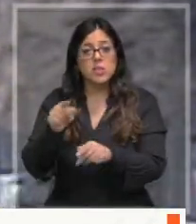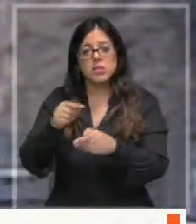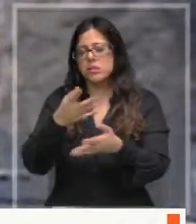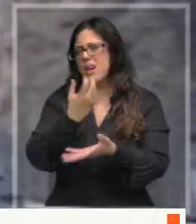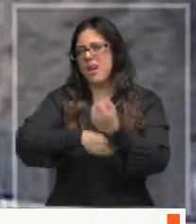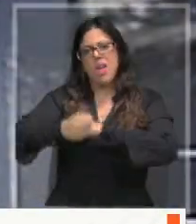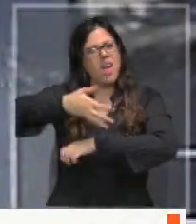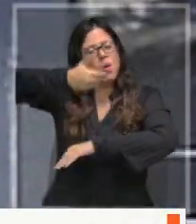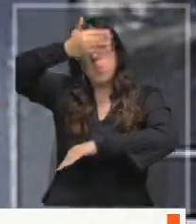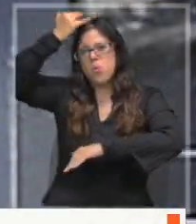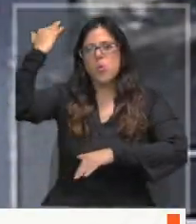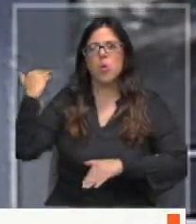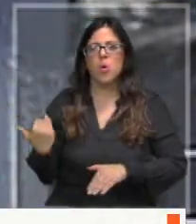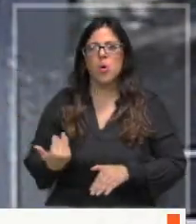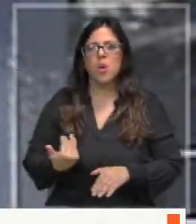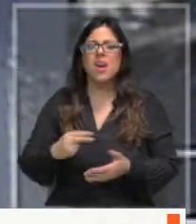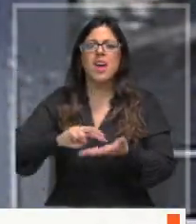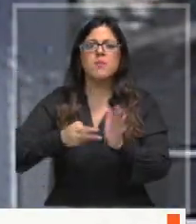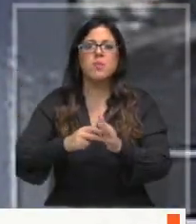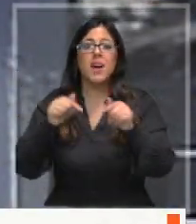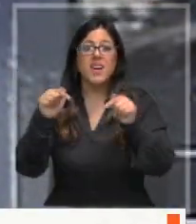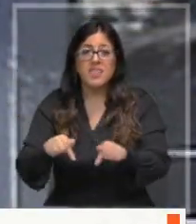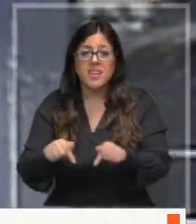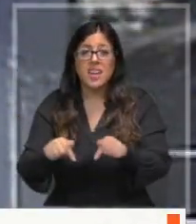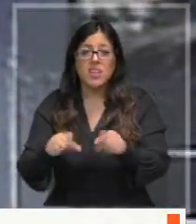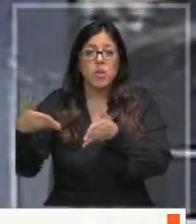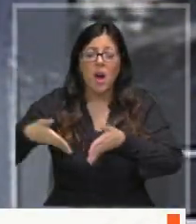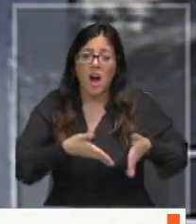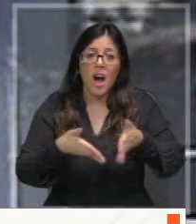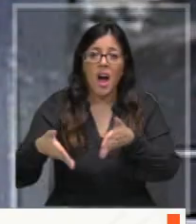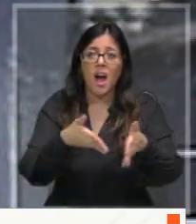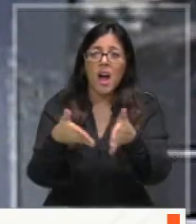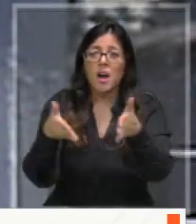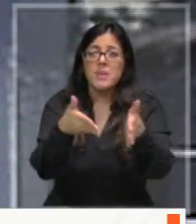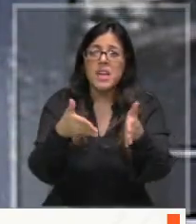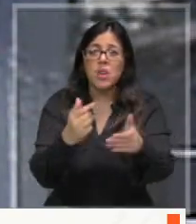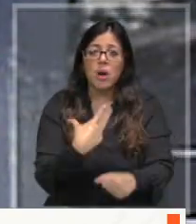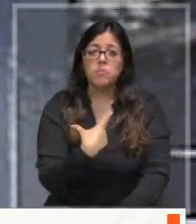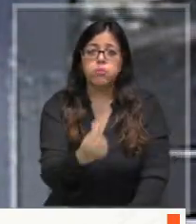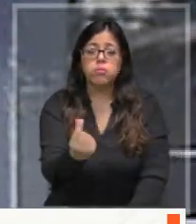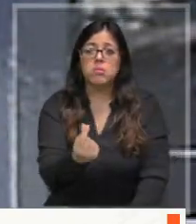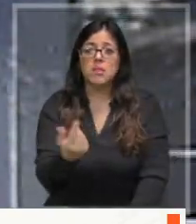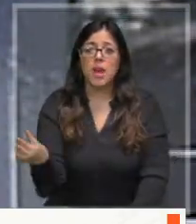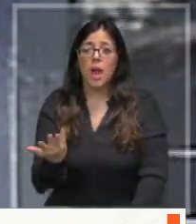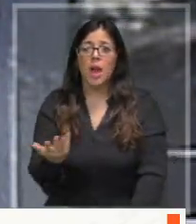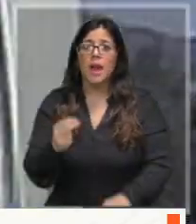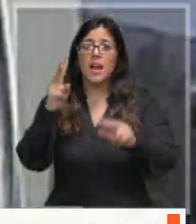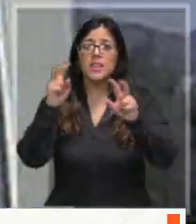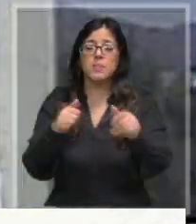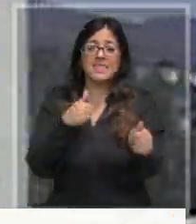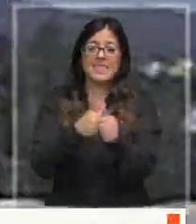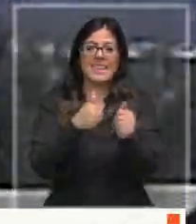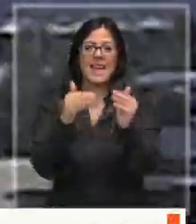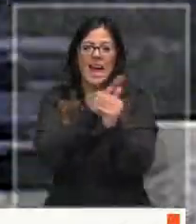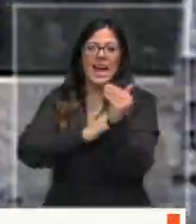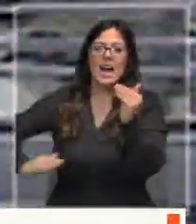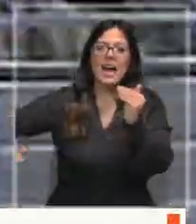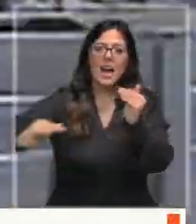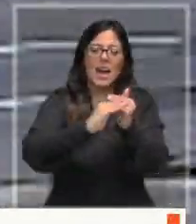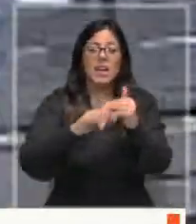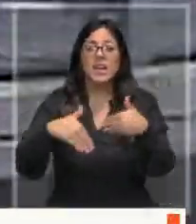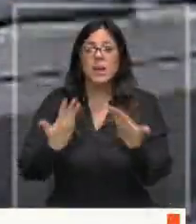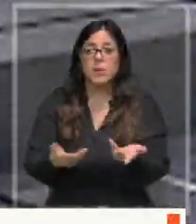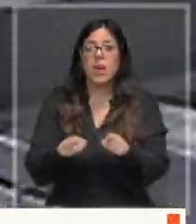décadas. El principal problema de este tipo de caminos, especialmente los de alta velocidad, sigue siendo la cercanía de poblaciones, porque pese a que se